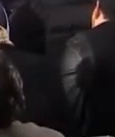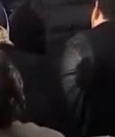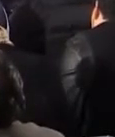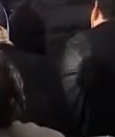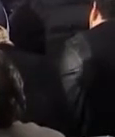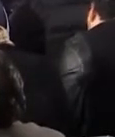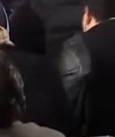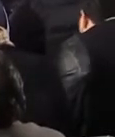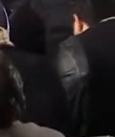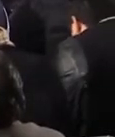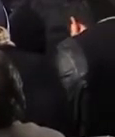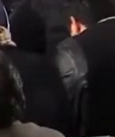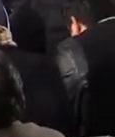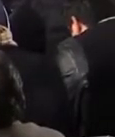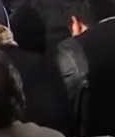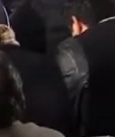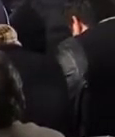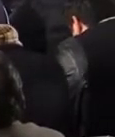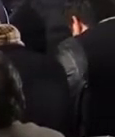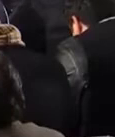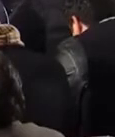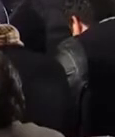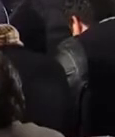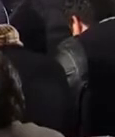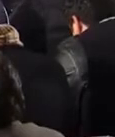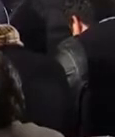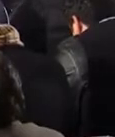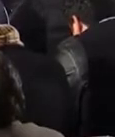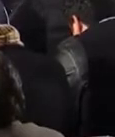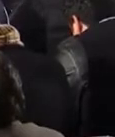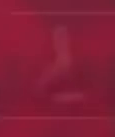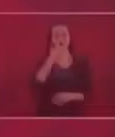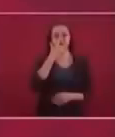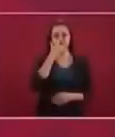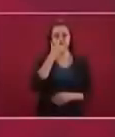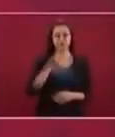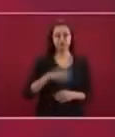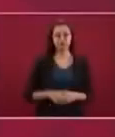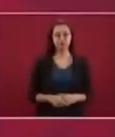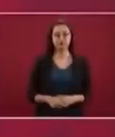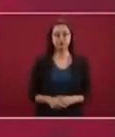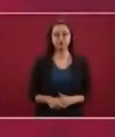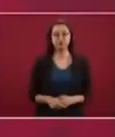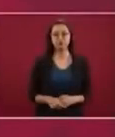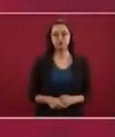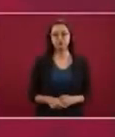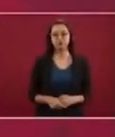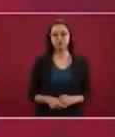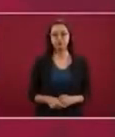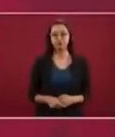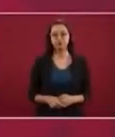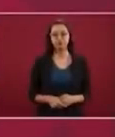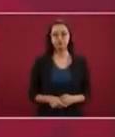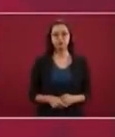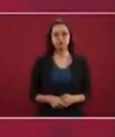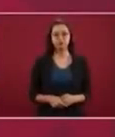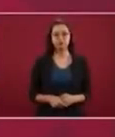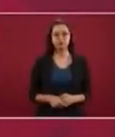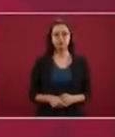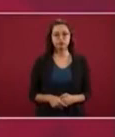económicas, pues una baja de ingresos y esa baja de ingresos pues tendrá que hacer un ajuste en sus costos y